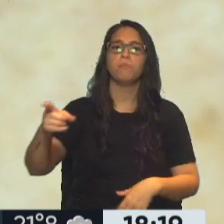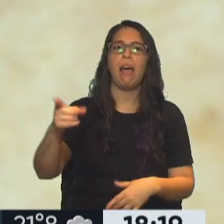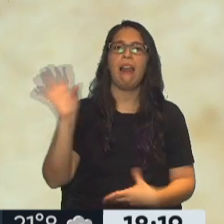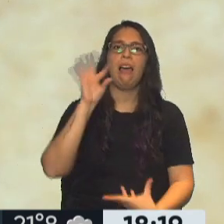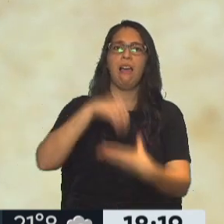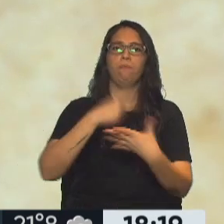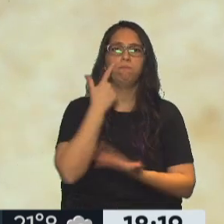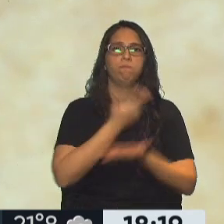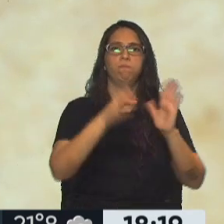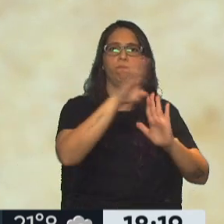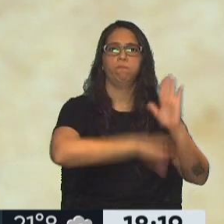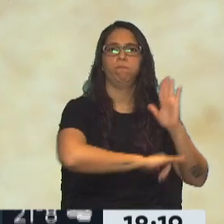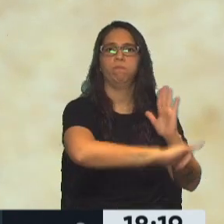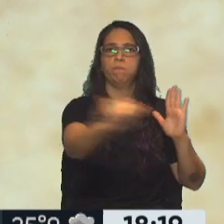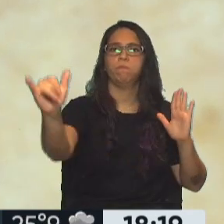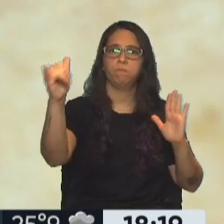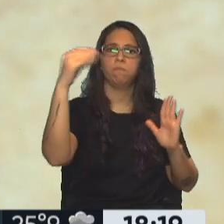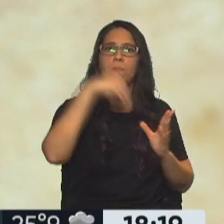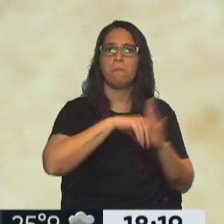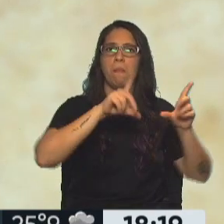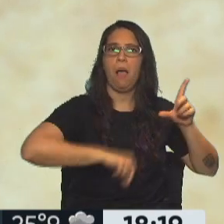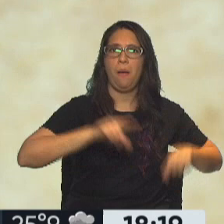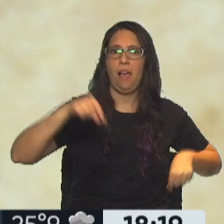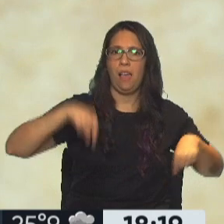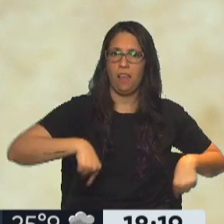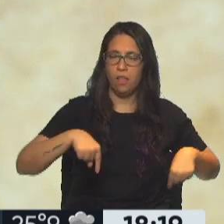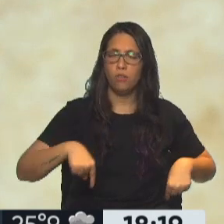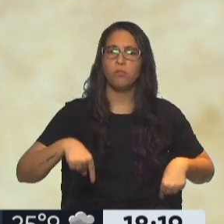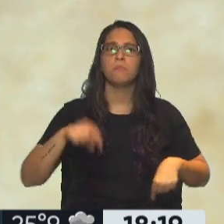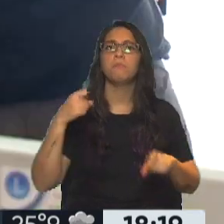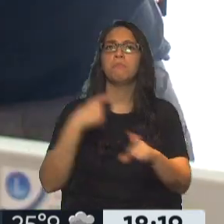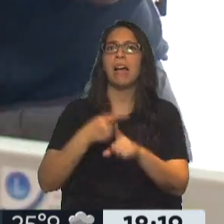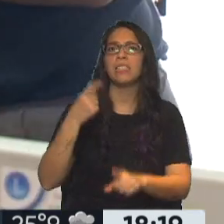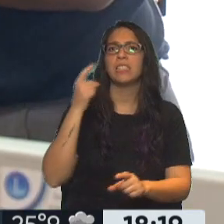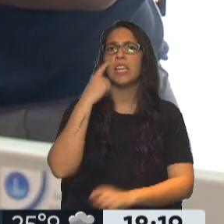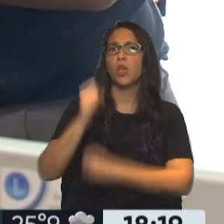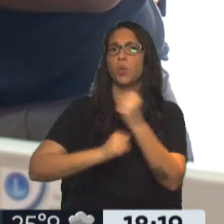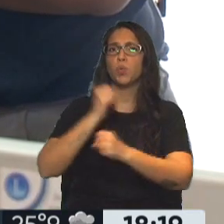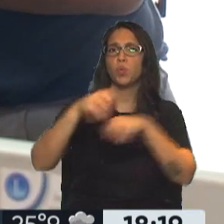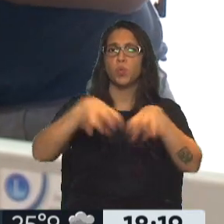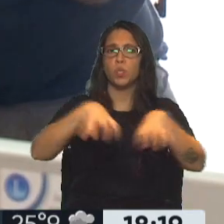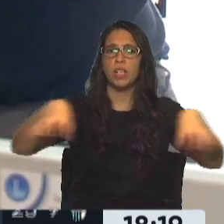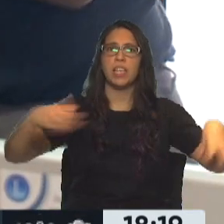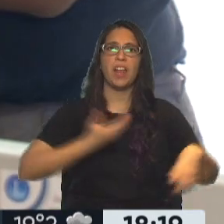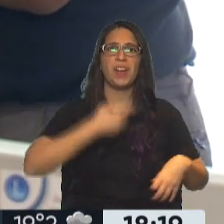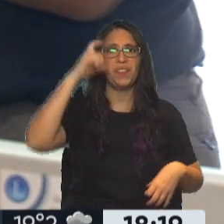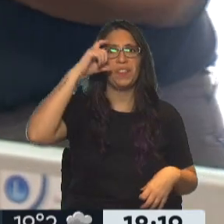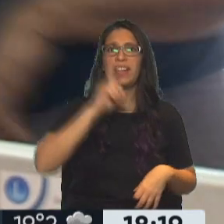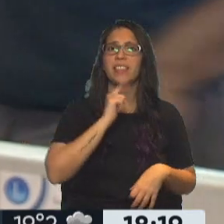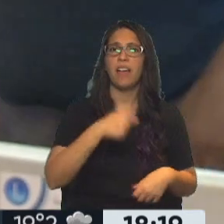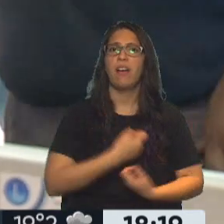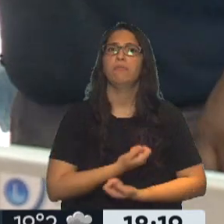del programa. Esta medida además cuenta con el respaldo de los molinos que forman parte de este fideicomiso, el FETA, que abastecen